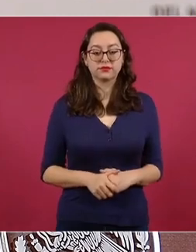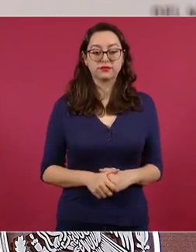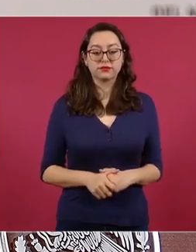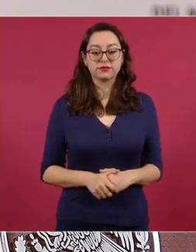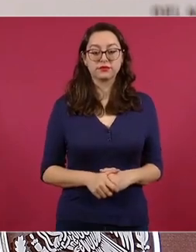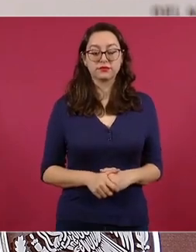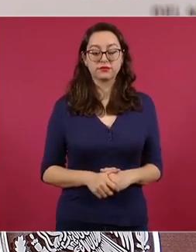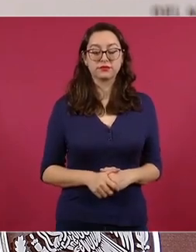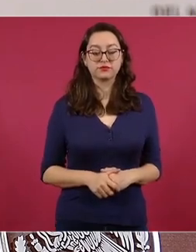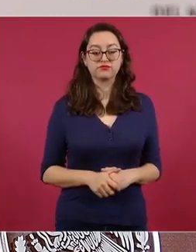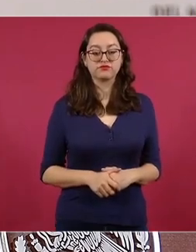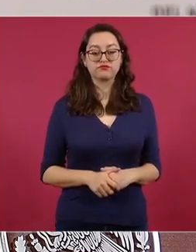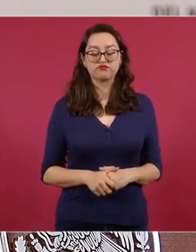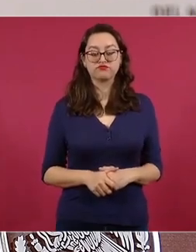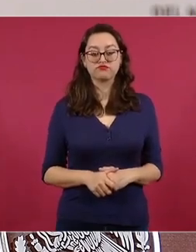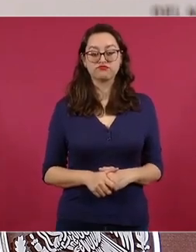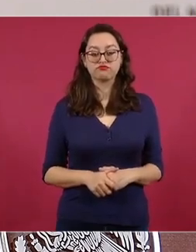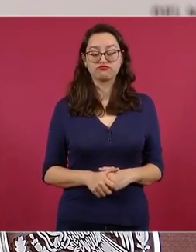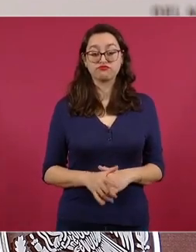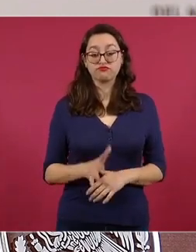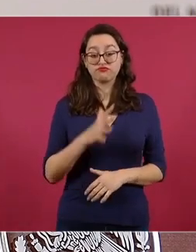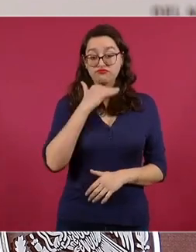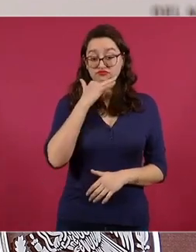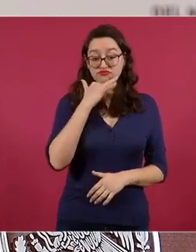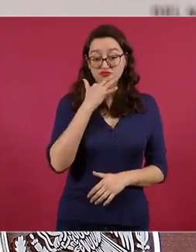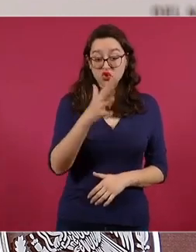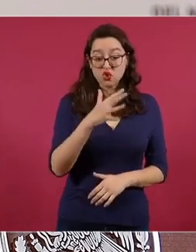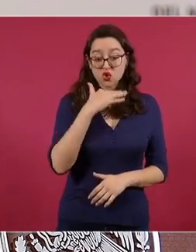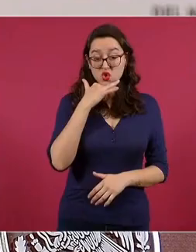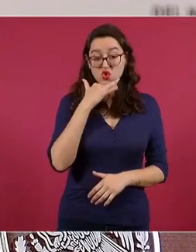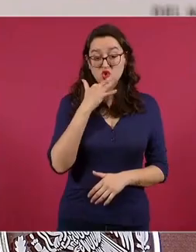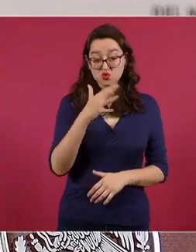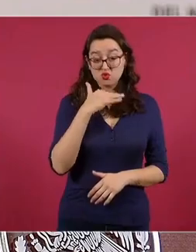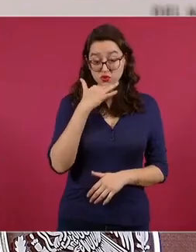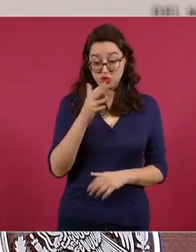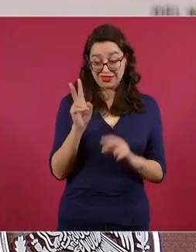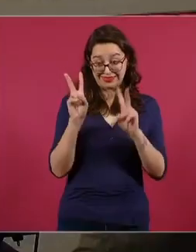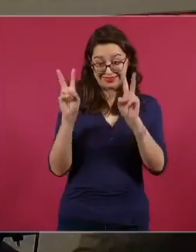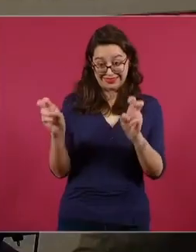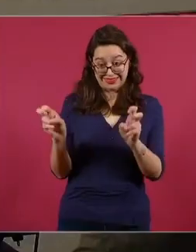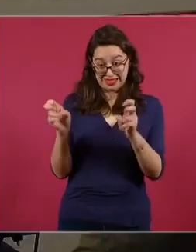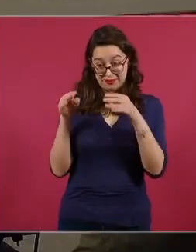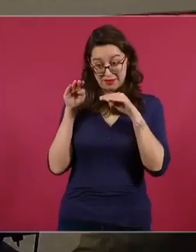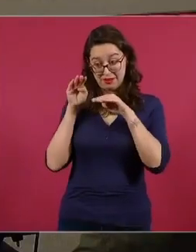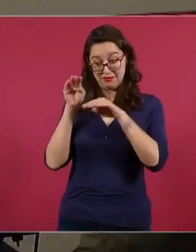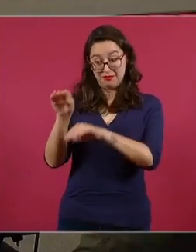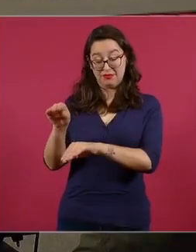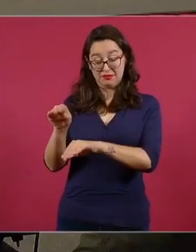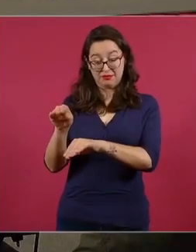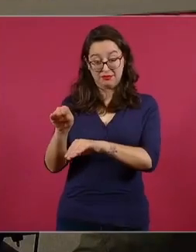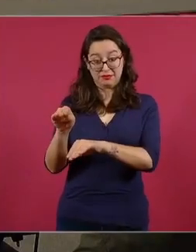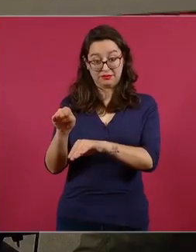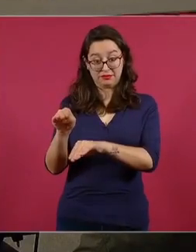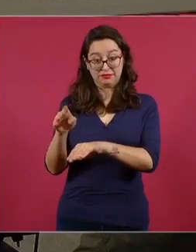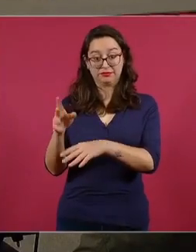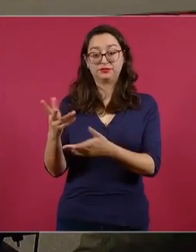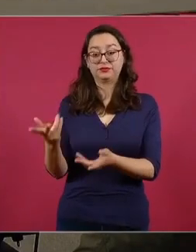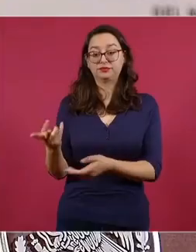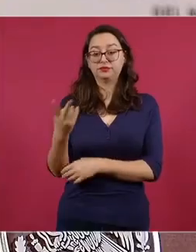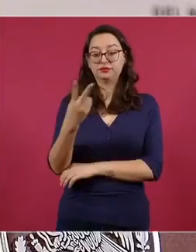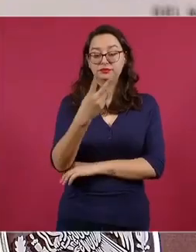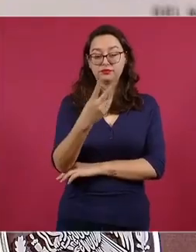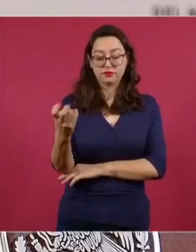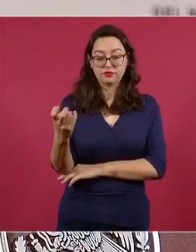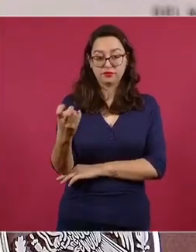Las relacionadas con corrupción, que es el tema de ahorita, de un total de